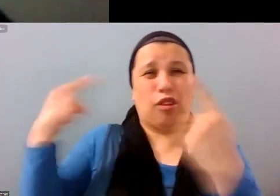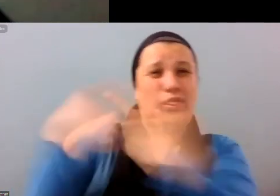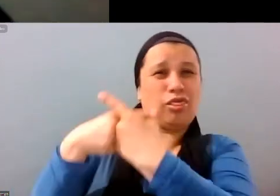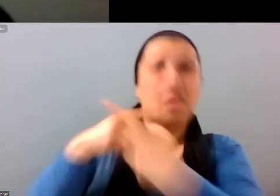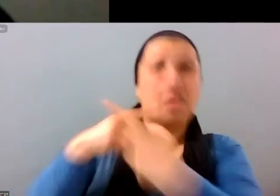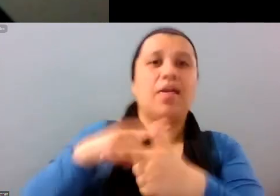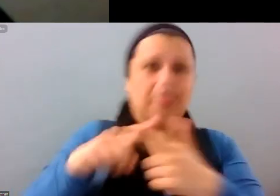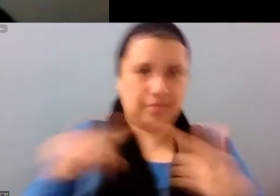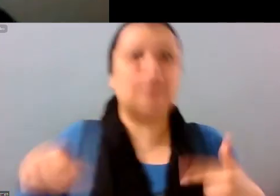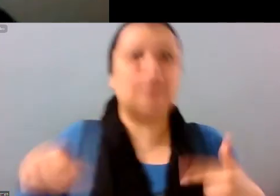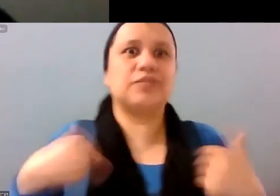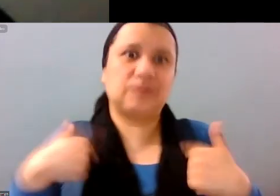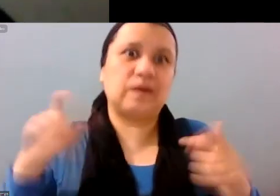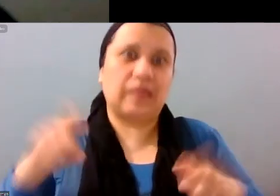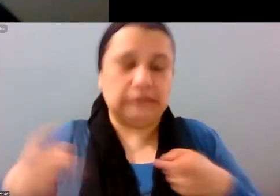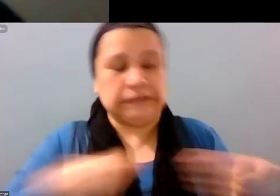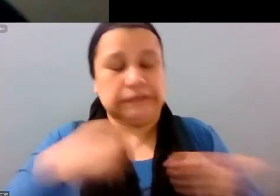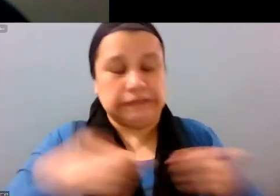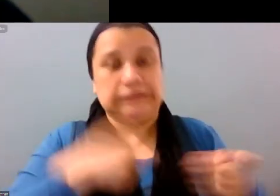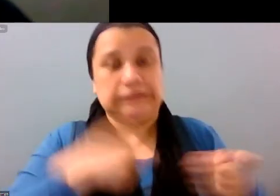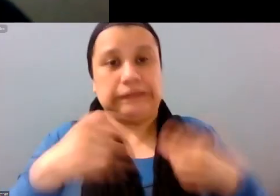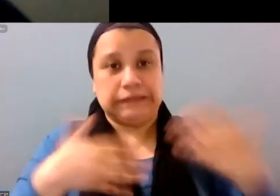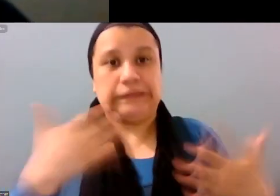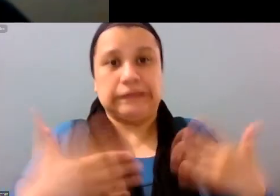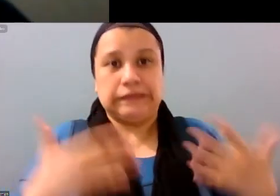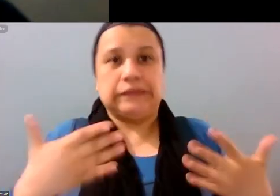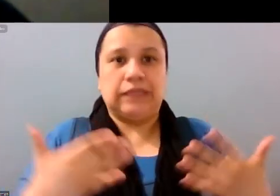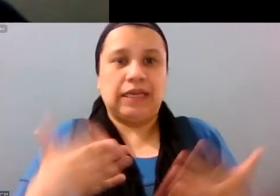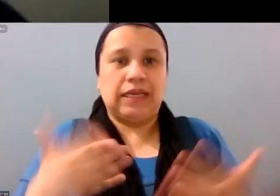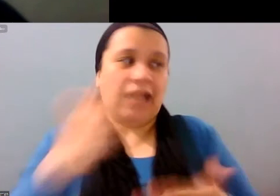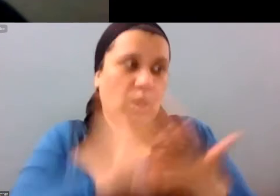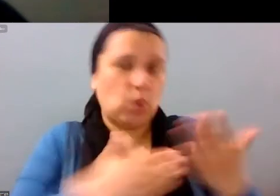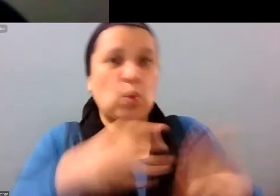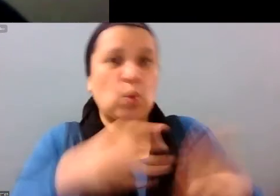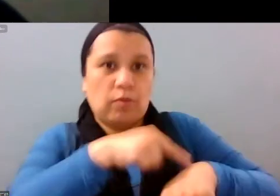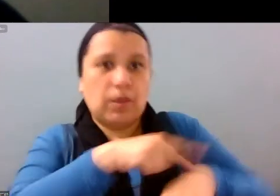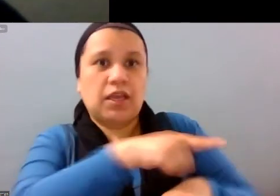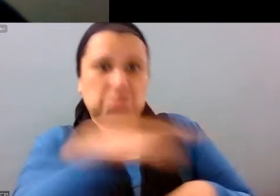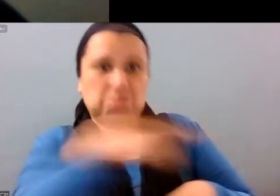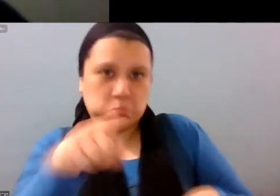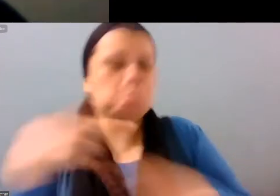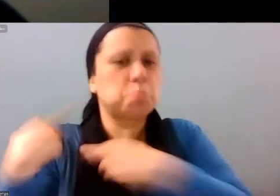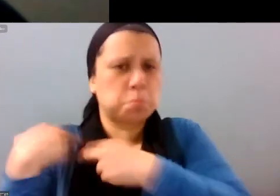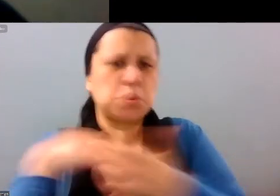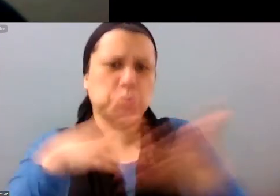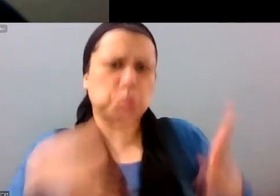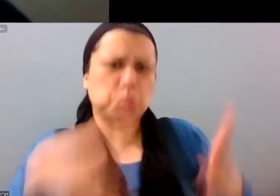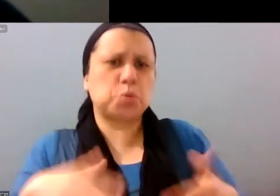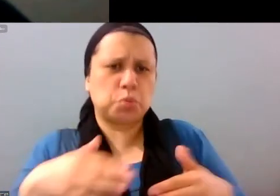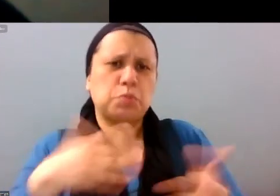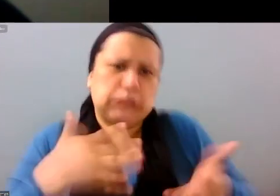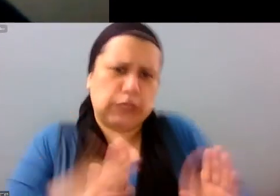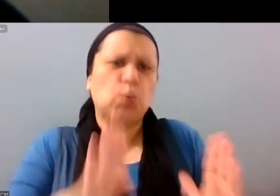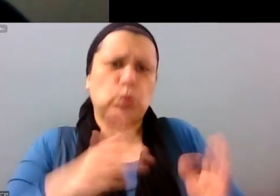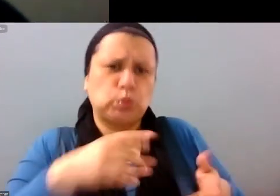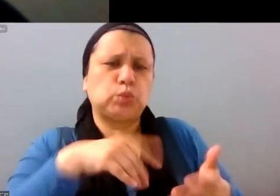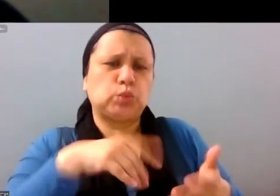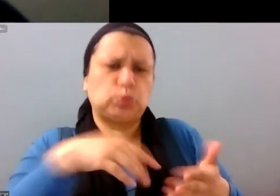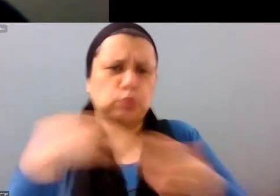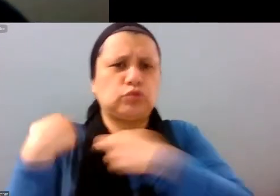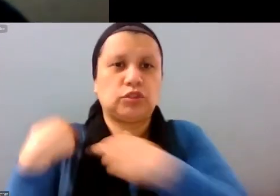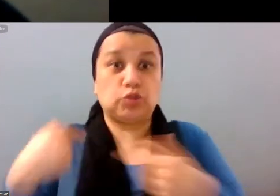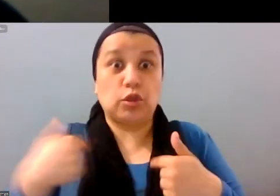pues cada uno en su momento asumió su responsabilidad en un inicio yo estaba muy encima de